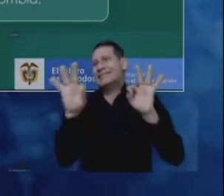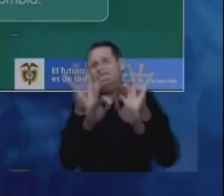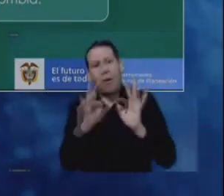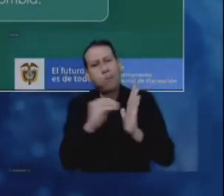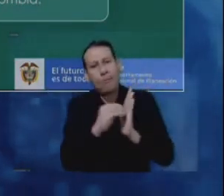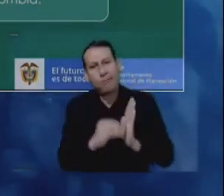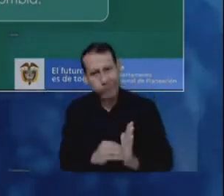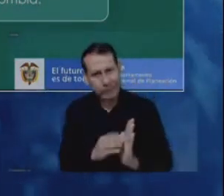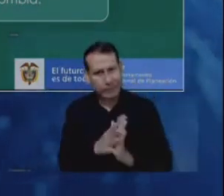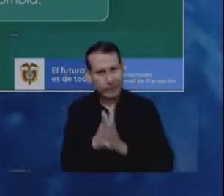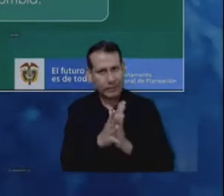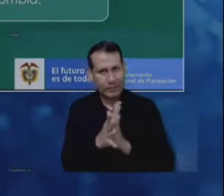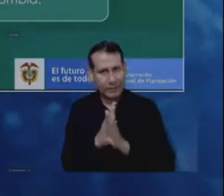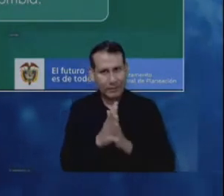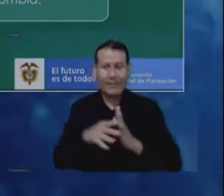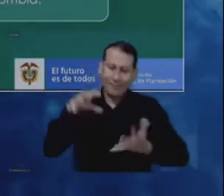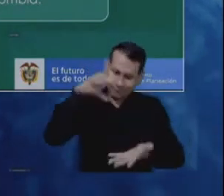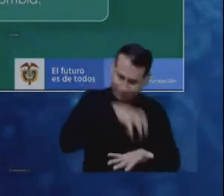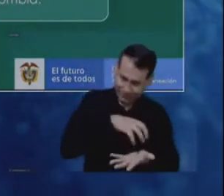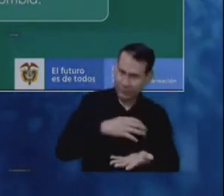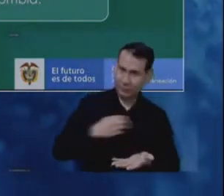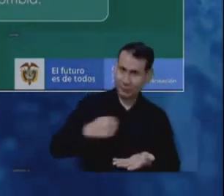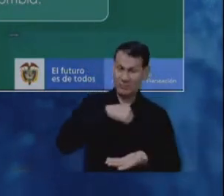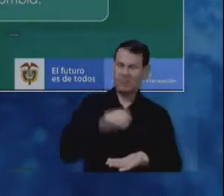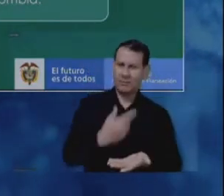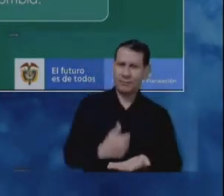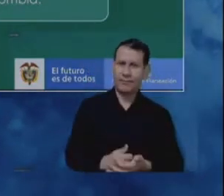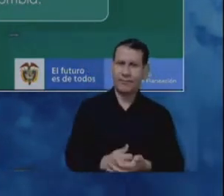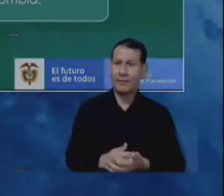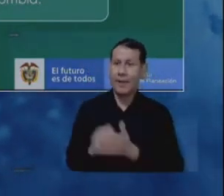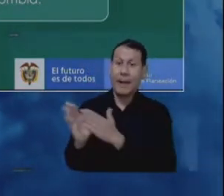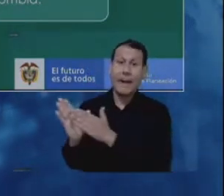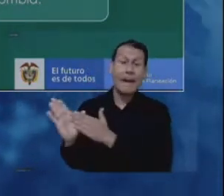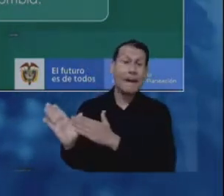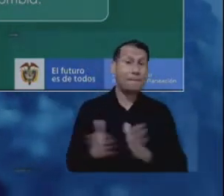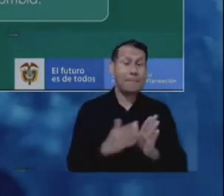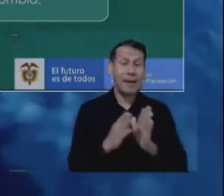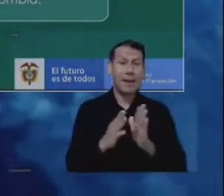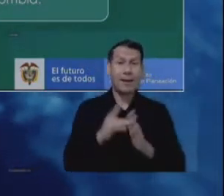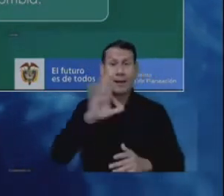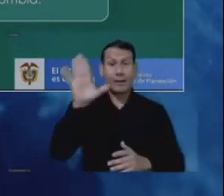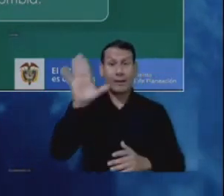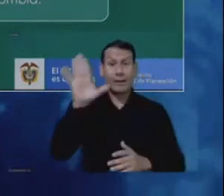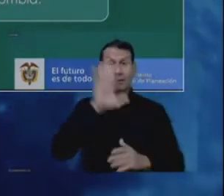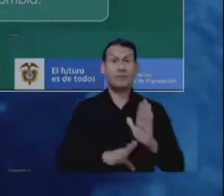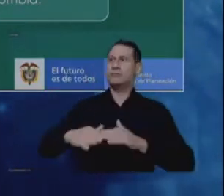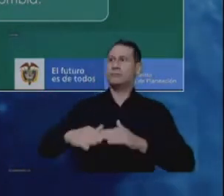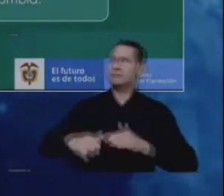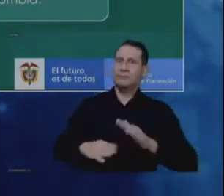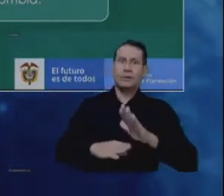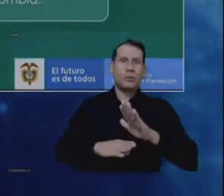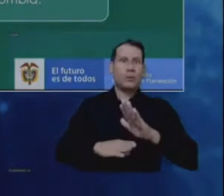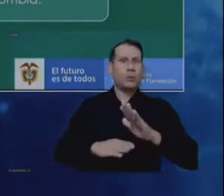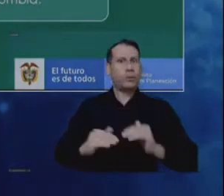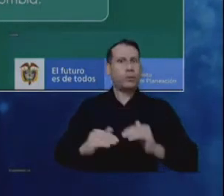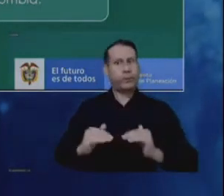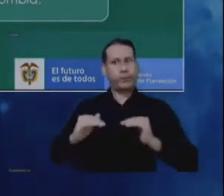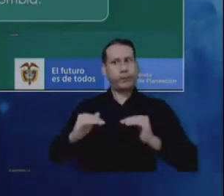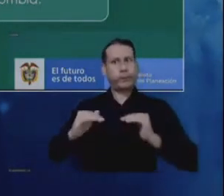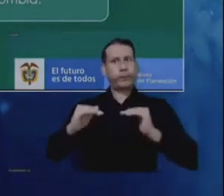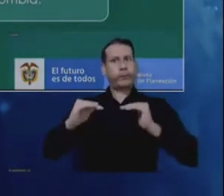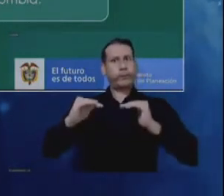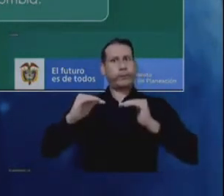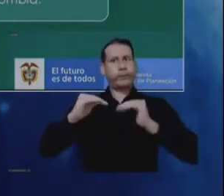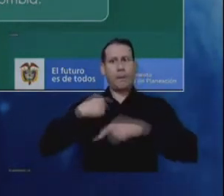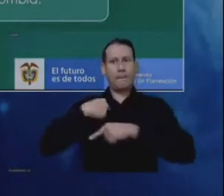sector. Y es actualmente el avance del Plan Nacional de Desarrollo, de las metas del Plan Nacional de Desarrollo con corte a octubre del 2021,